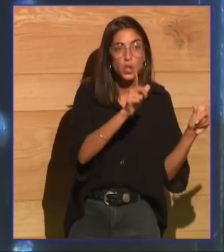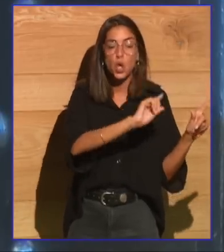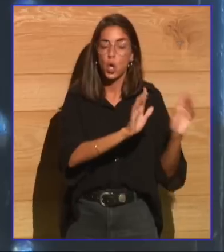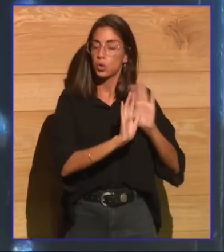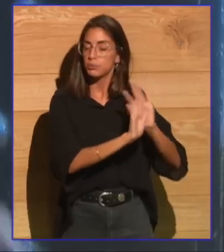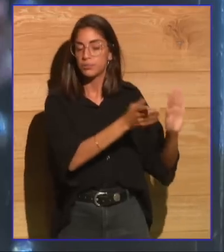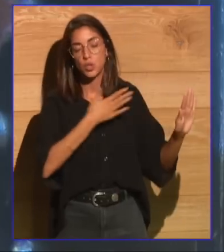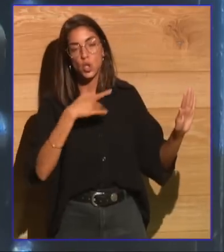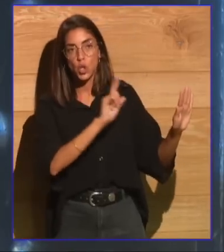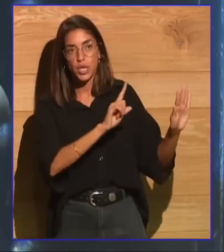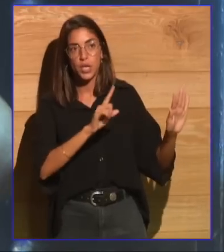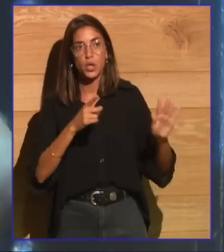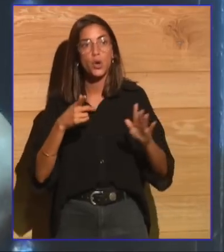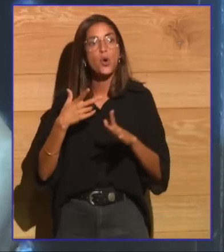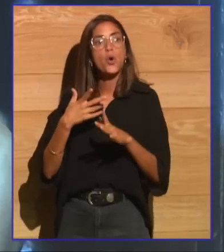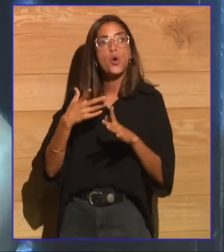lanzadora lata